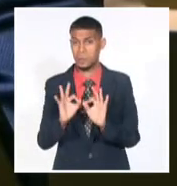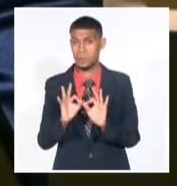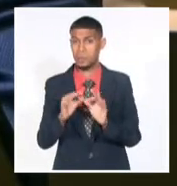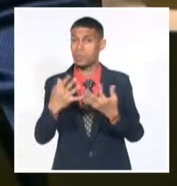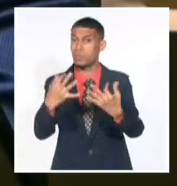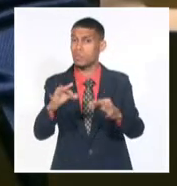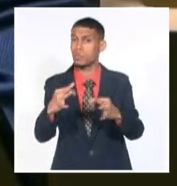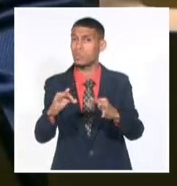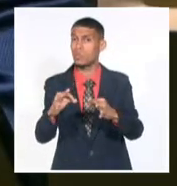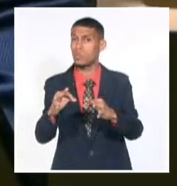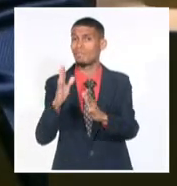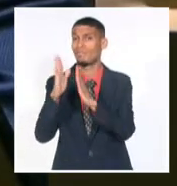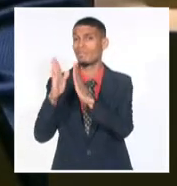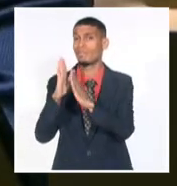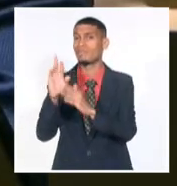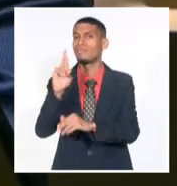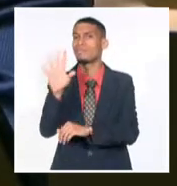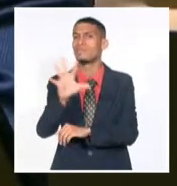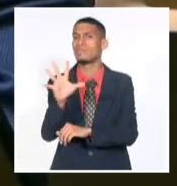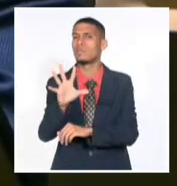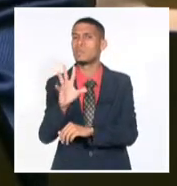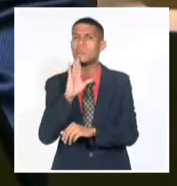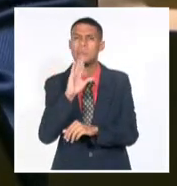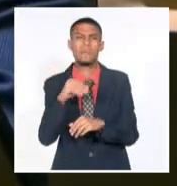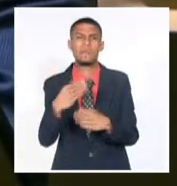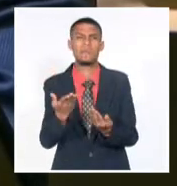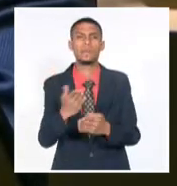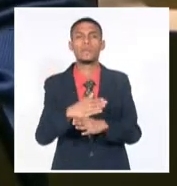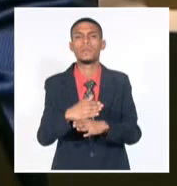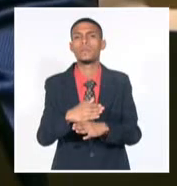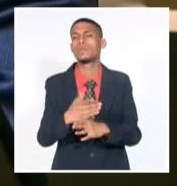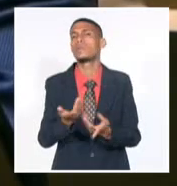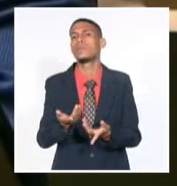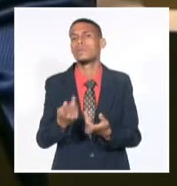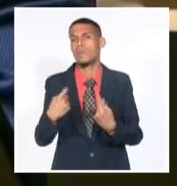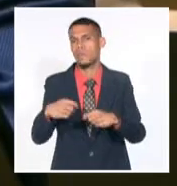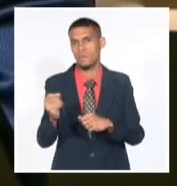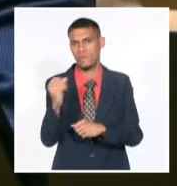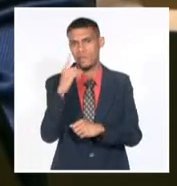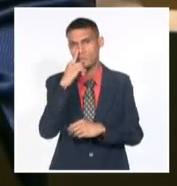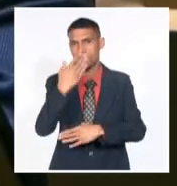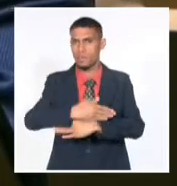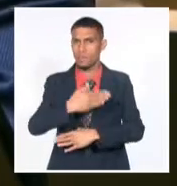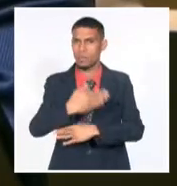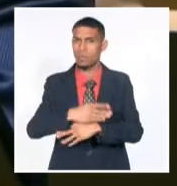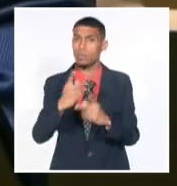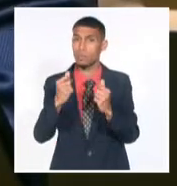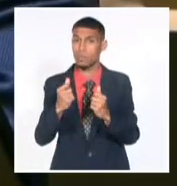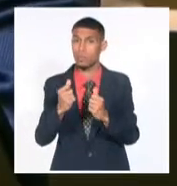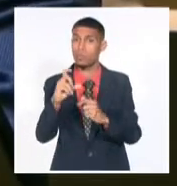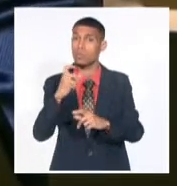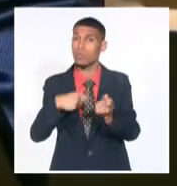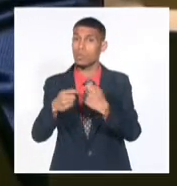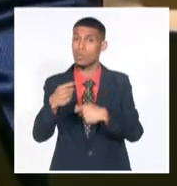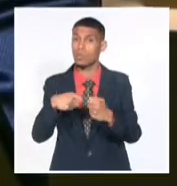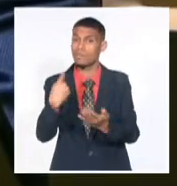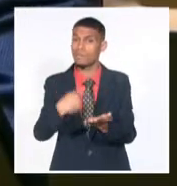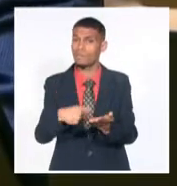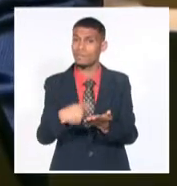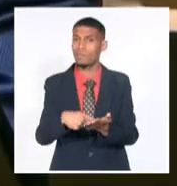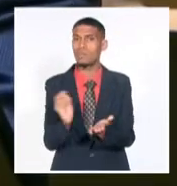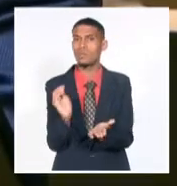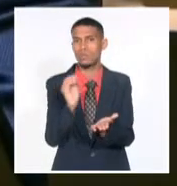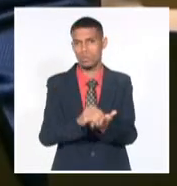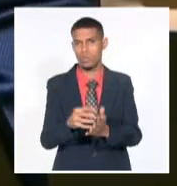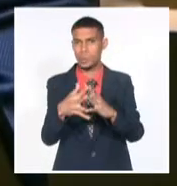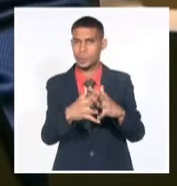A/78/L5 titulado Necesidad de poner fin al bloqueo económico, comercial y financiero impuesto